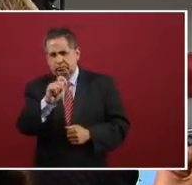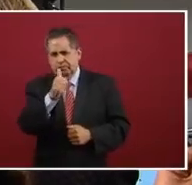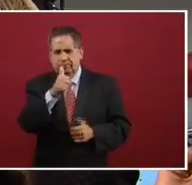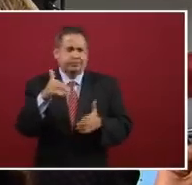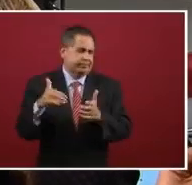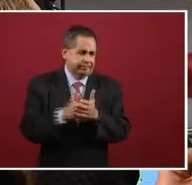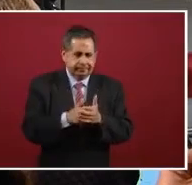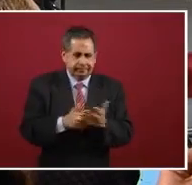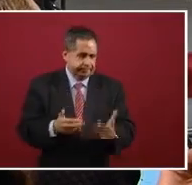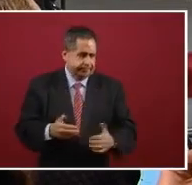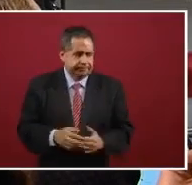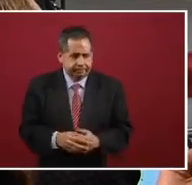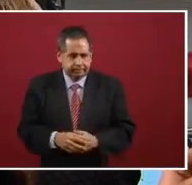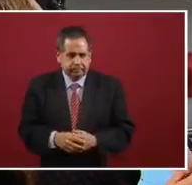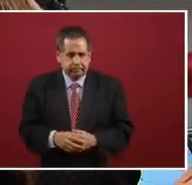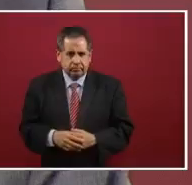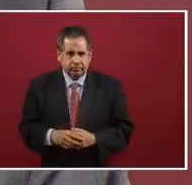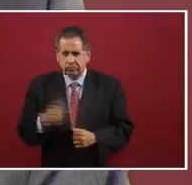226,000.